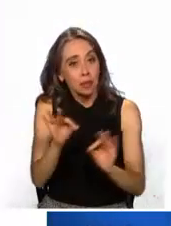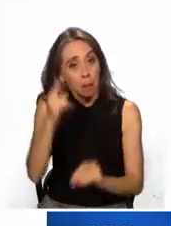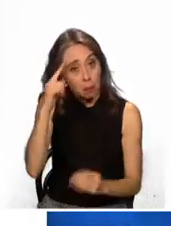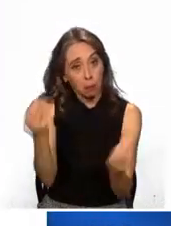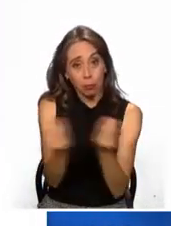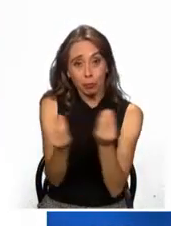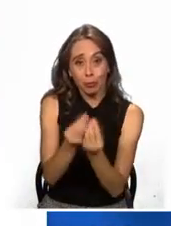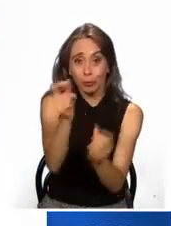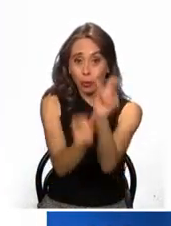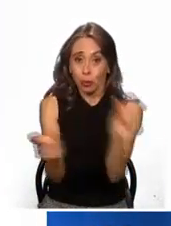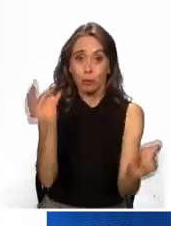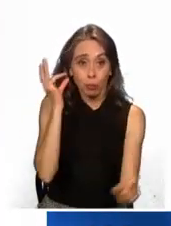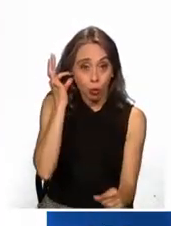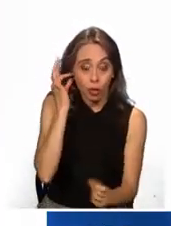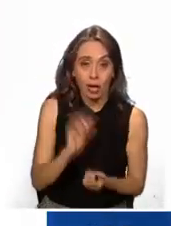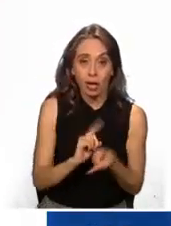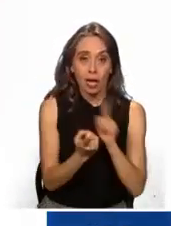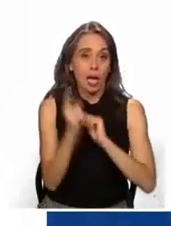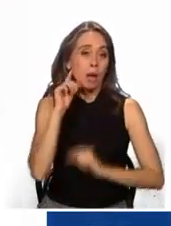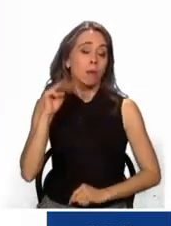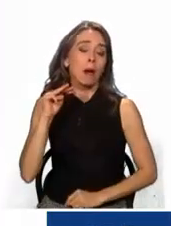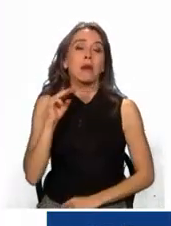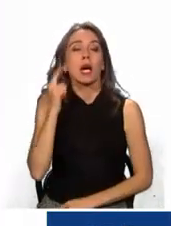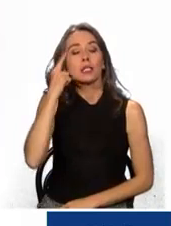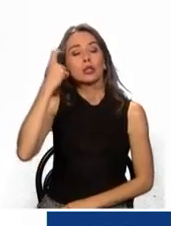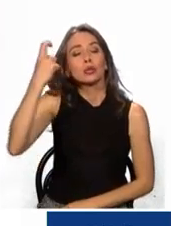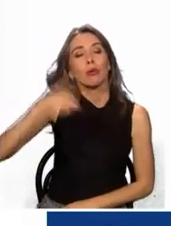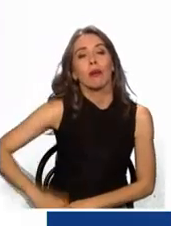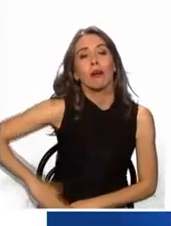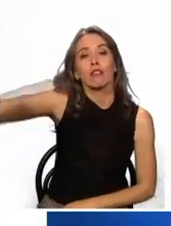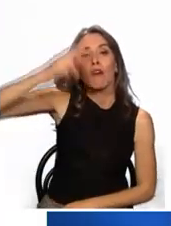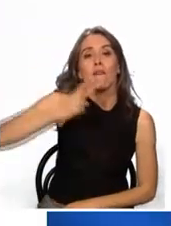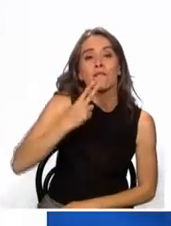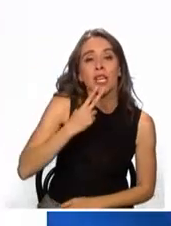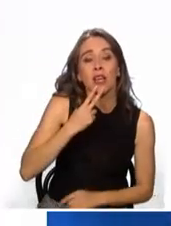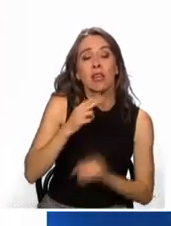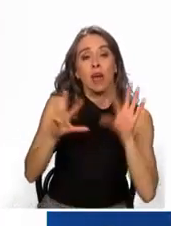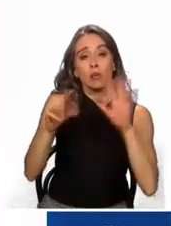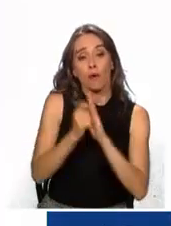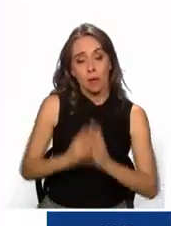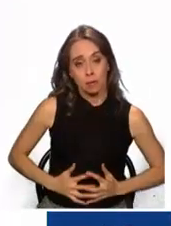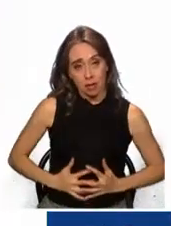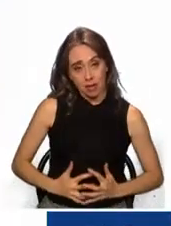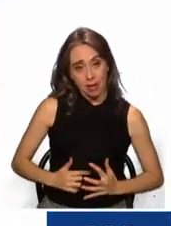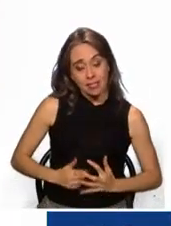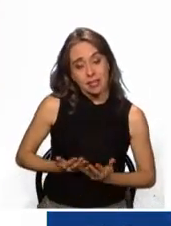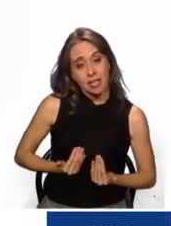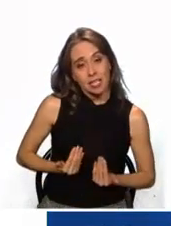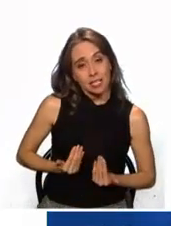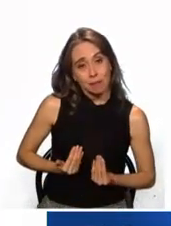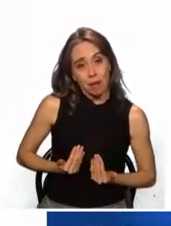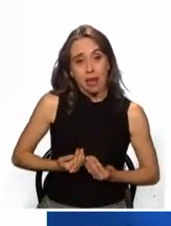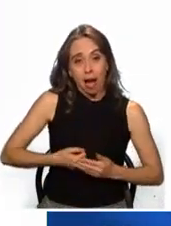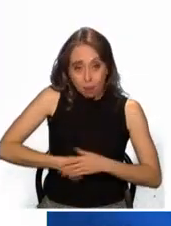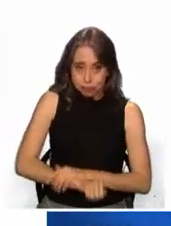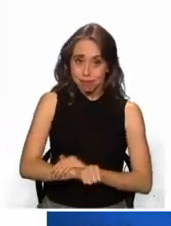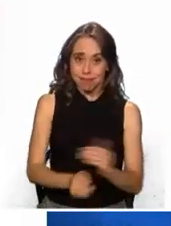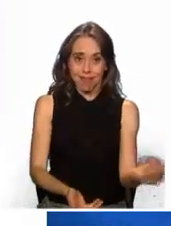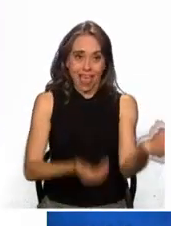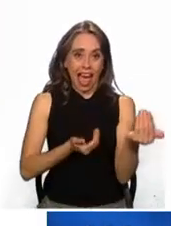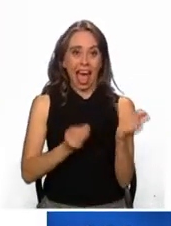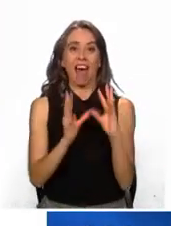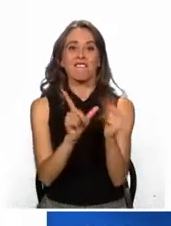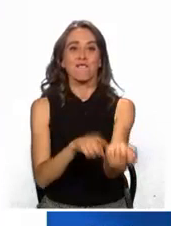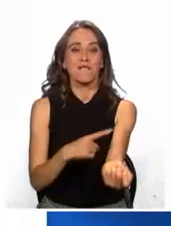Para muchas mujeres, ser mamá es el gran sueño de su vida. Lo esperan durante 9 meses para esta gran llegada en su familia.